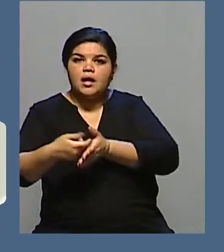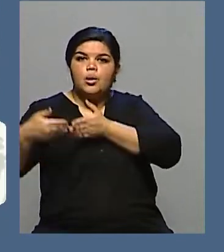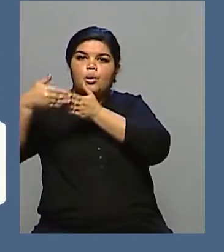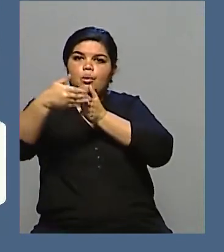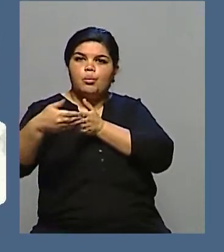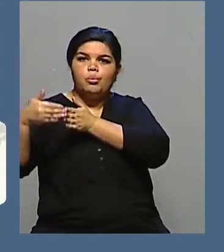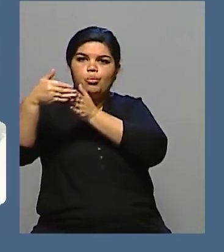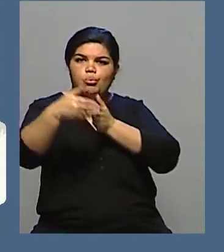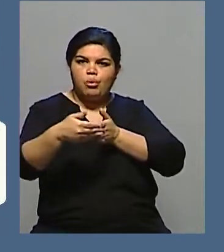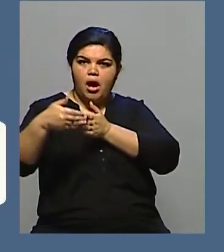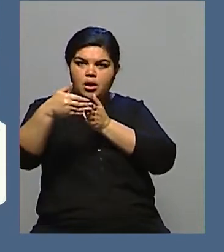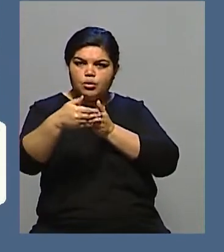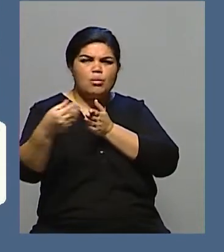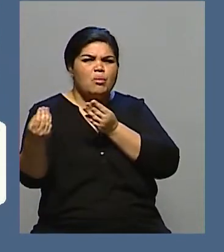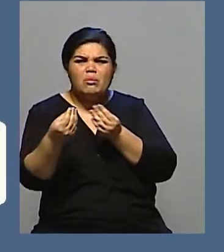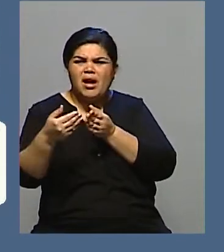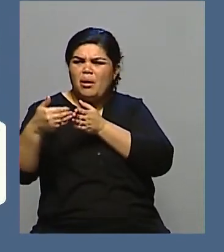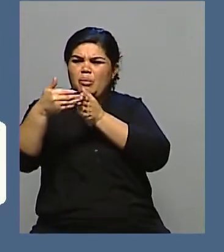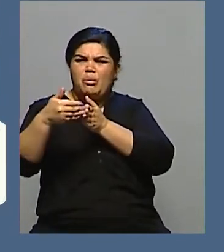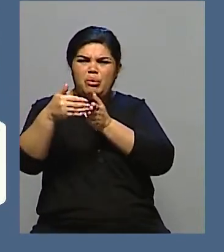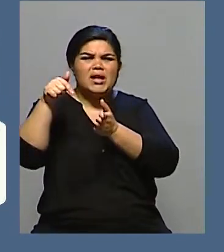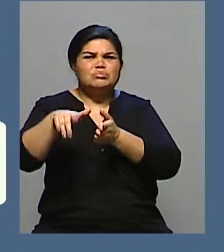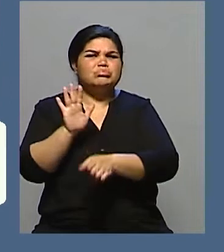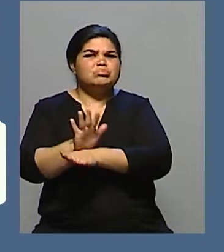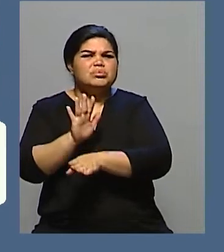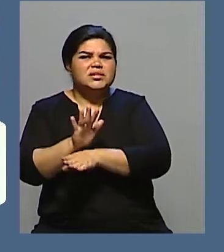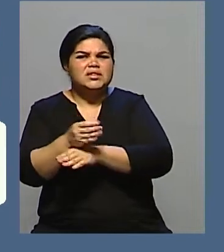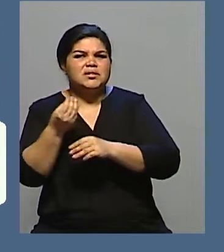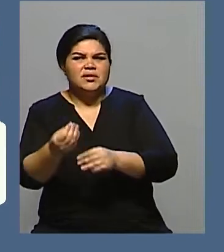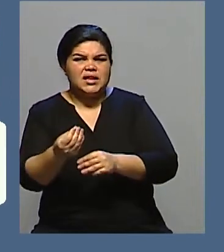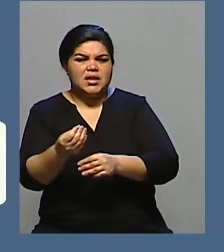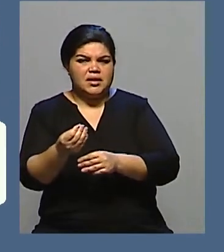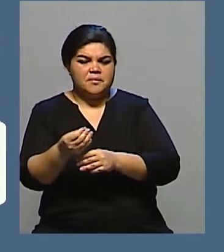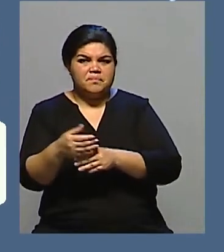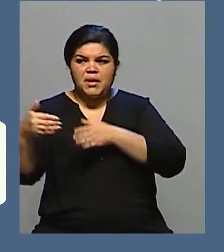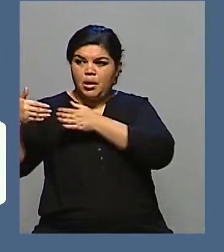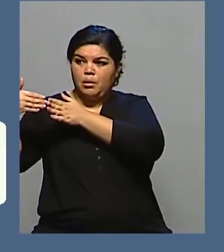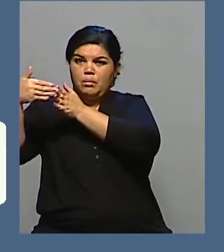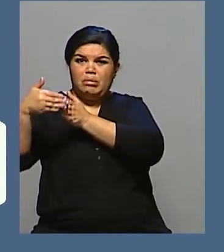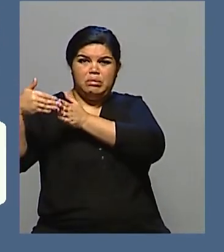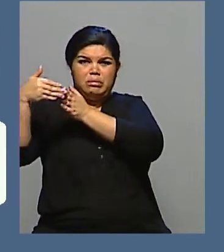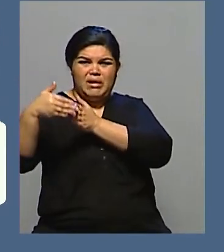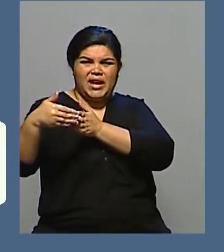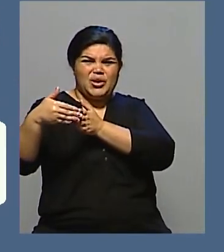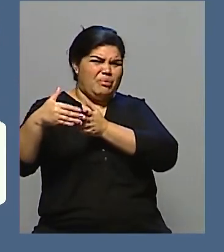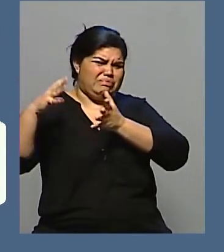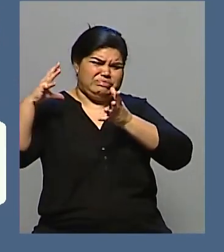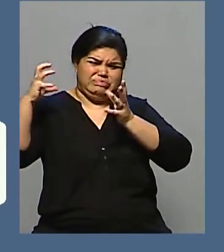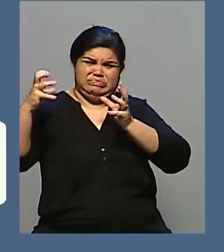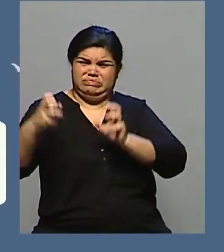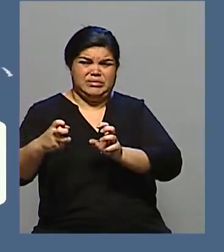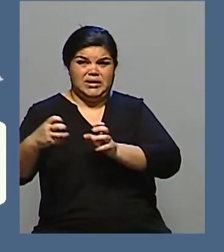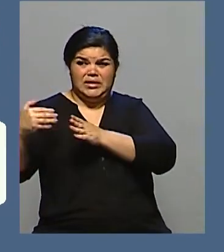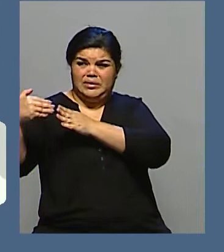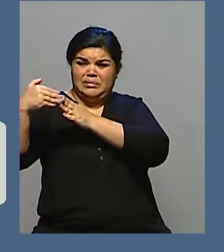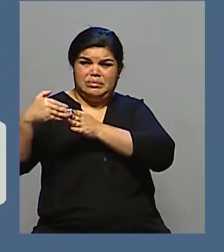definir los barcos es una ofensa a la navegación, se encuentran luego con